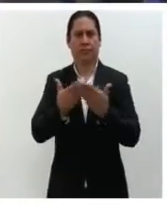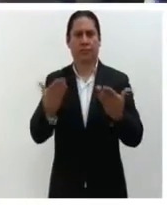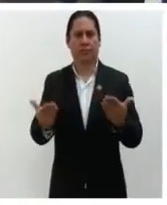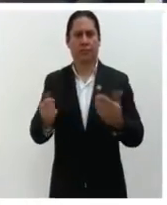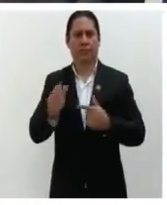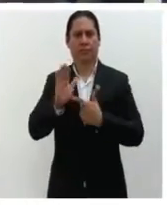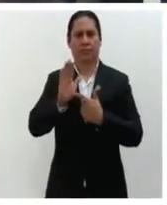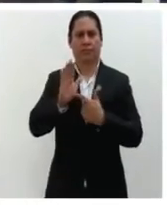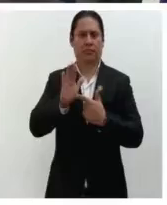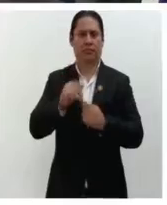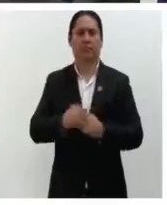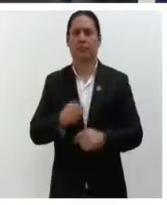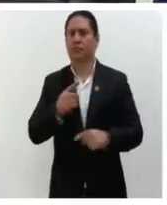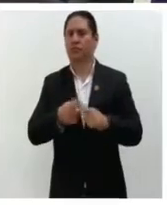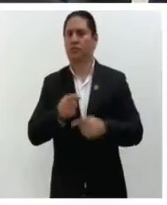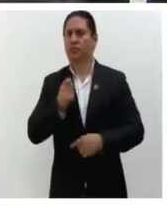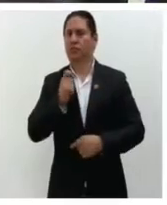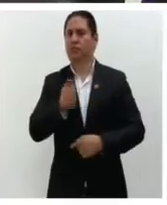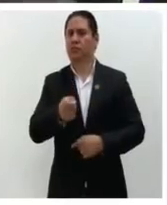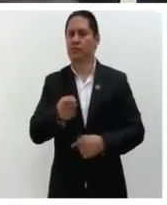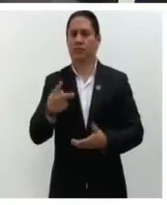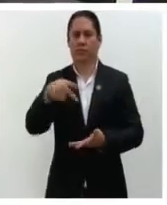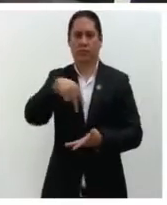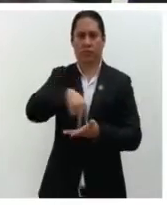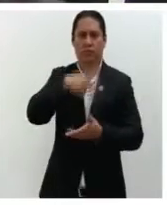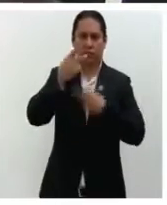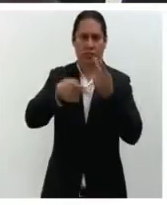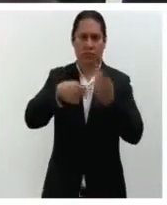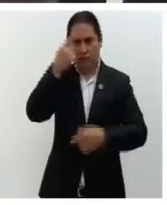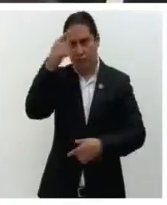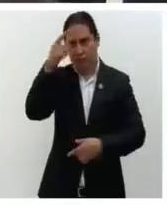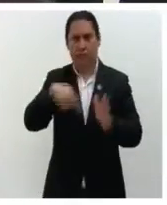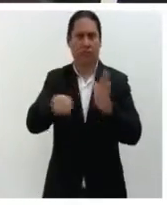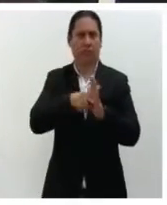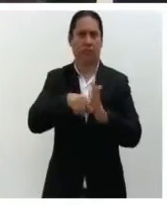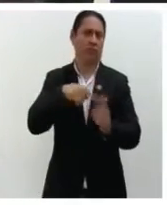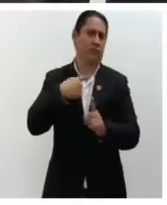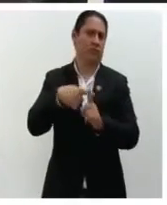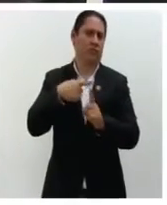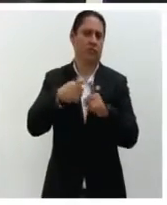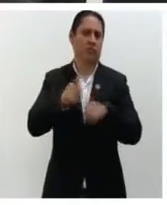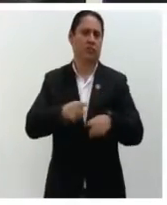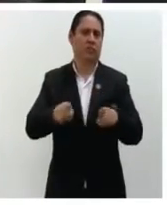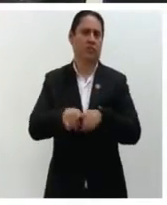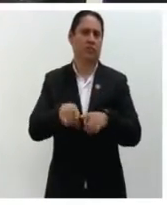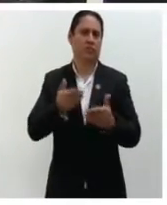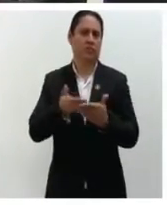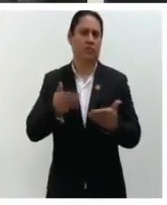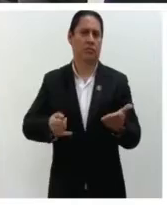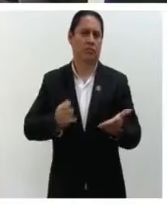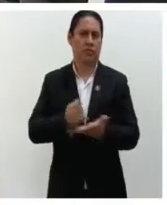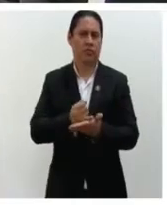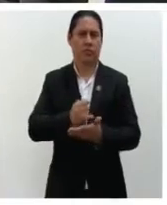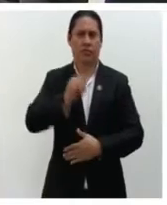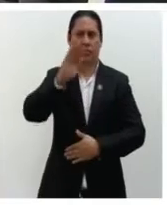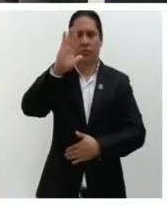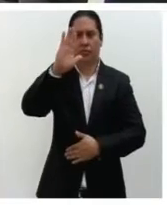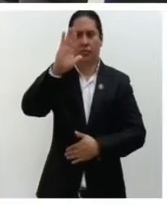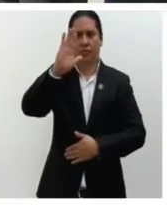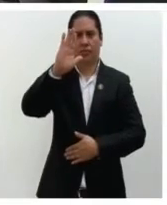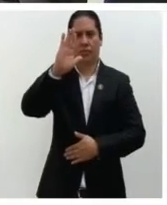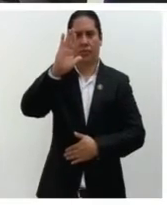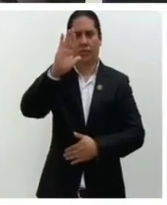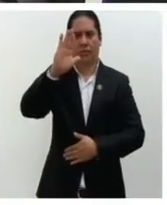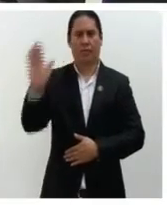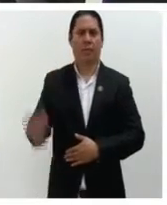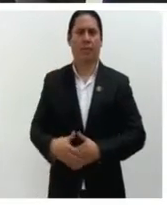dictamen presentado. Quienes deseen hacer uso de la palabra para argumentar en contra o a favor del mismo, sírvanse a manifestarlo en